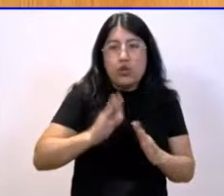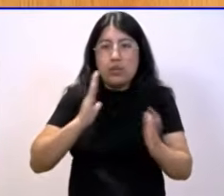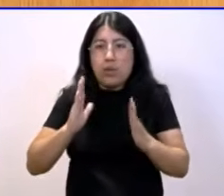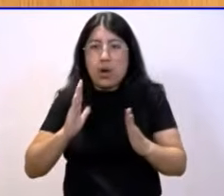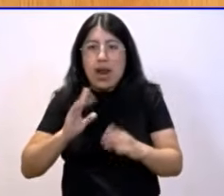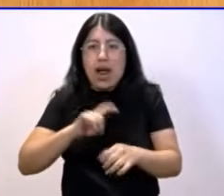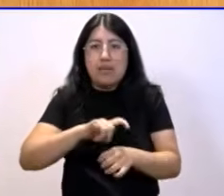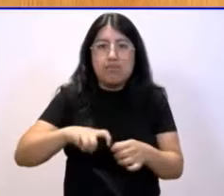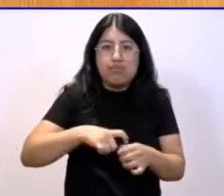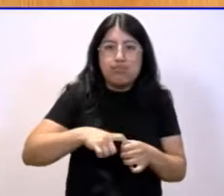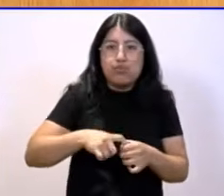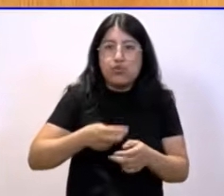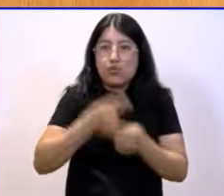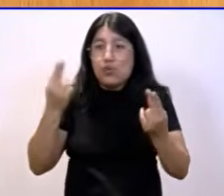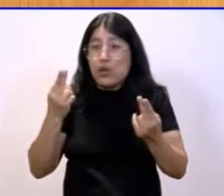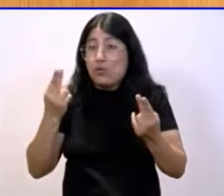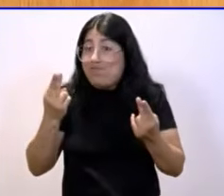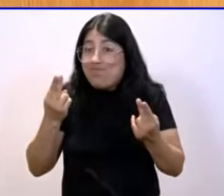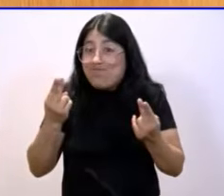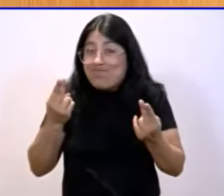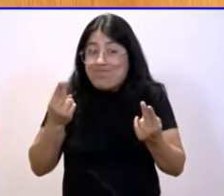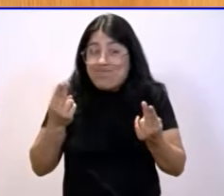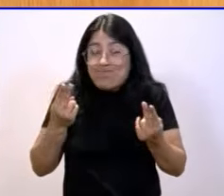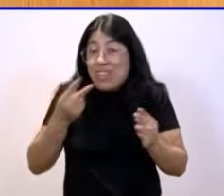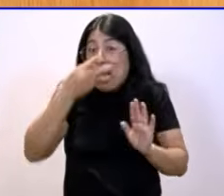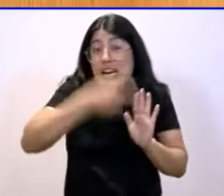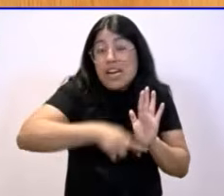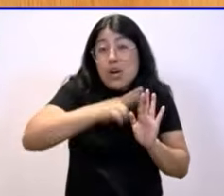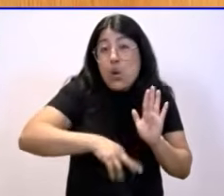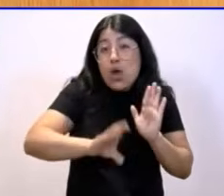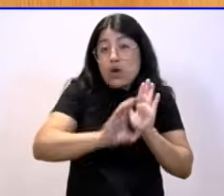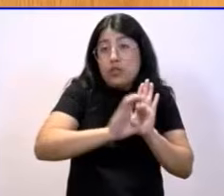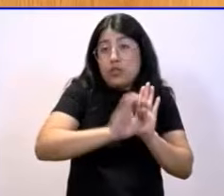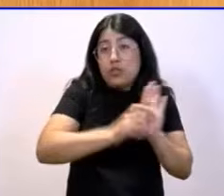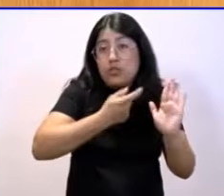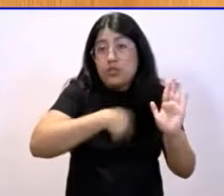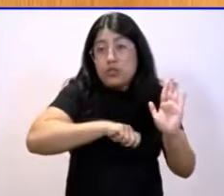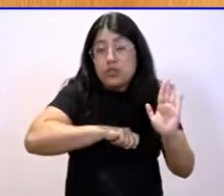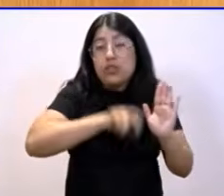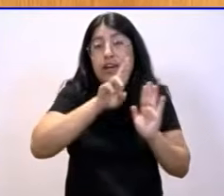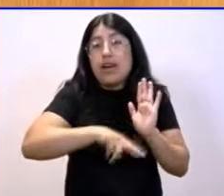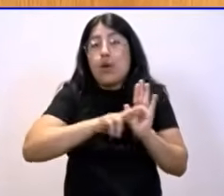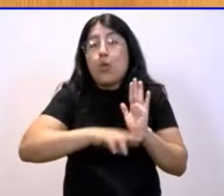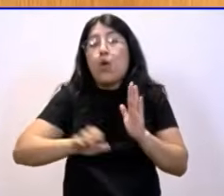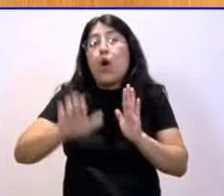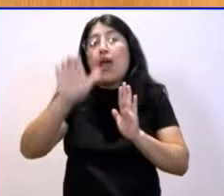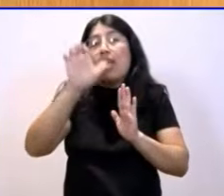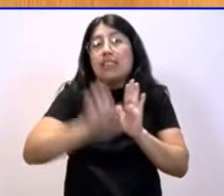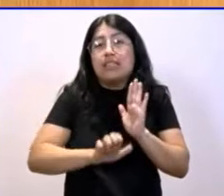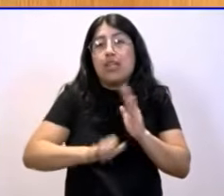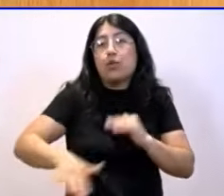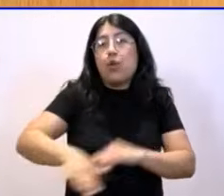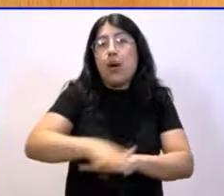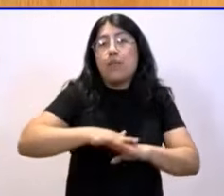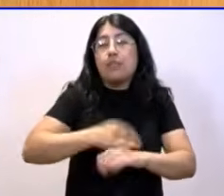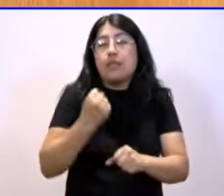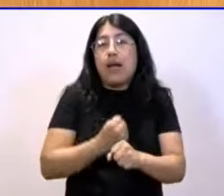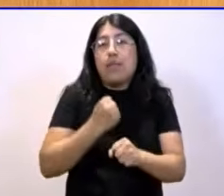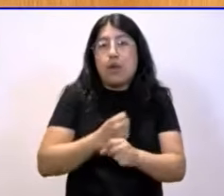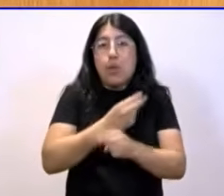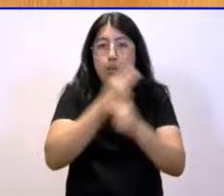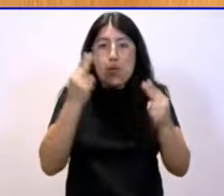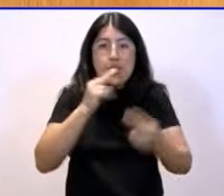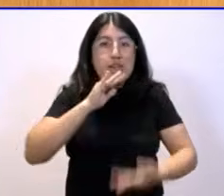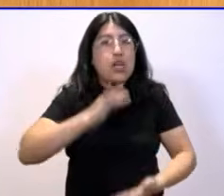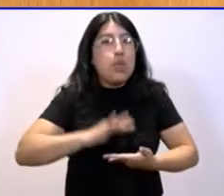públicos de España. Lo regula la Constitución española, lo regula el Estatuto Básico del Empleado Público y esa es una